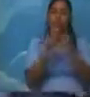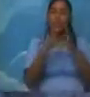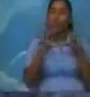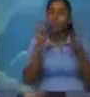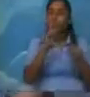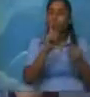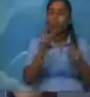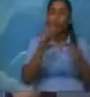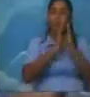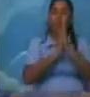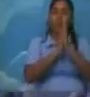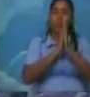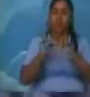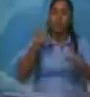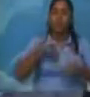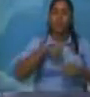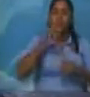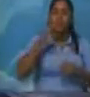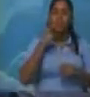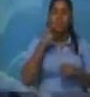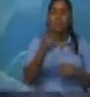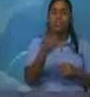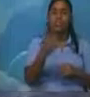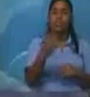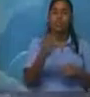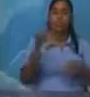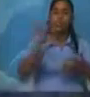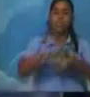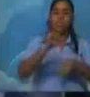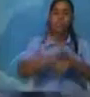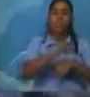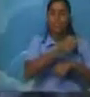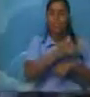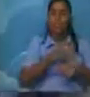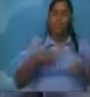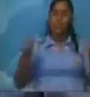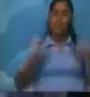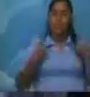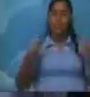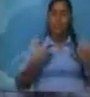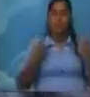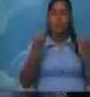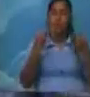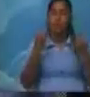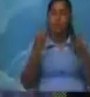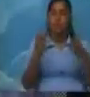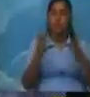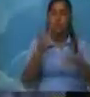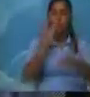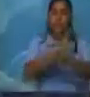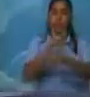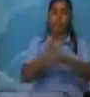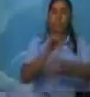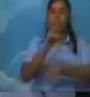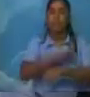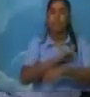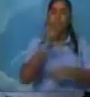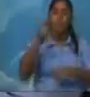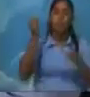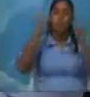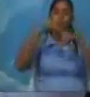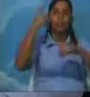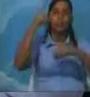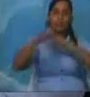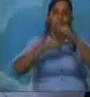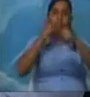Y entonces nosotros como creyentes le decimos a la iglesia quieren vivir mucho cuidado Cuidaré de poner por obra